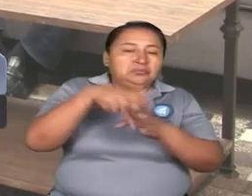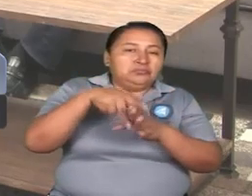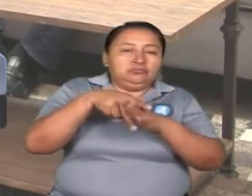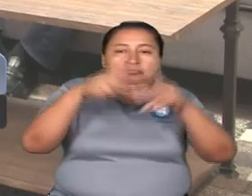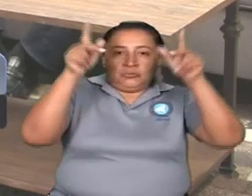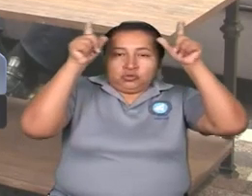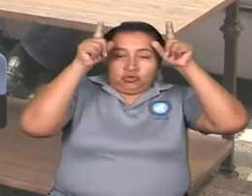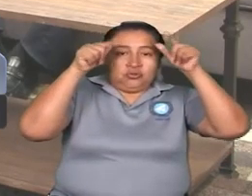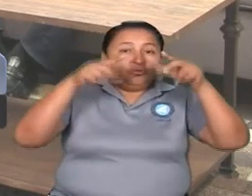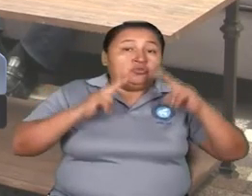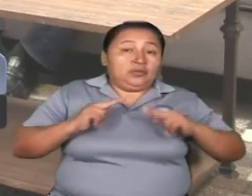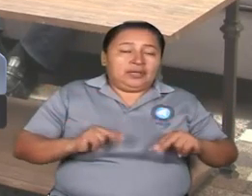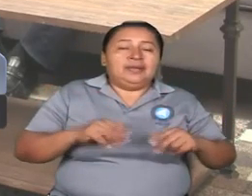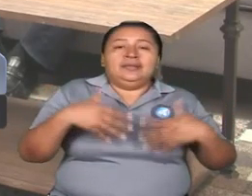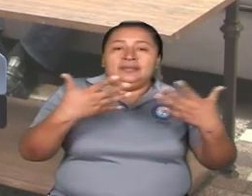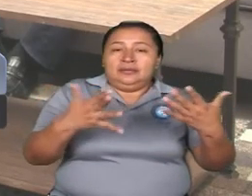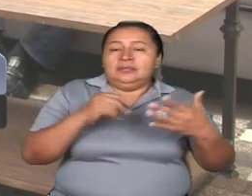de Chontales.